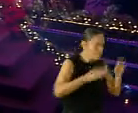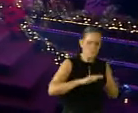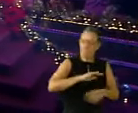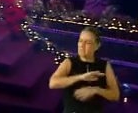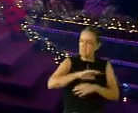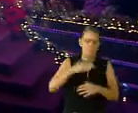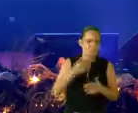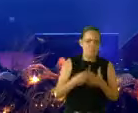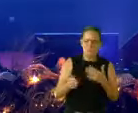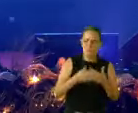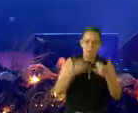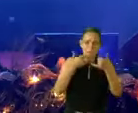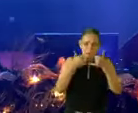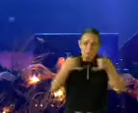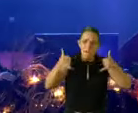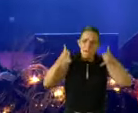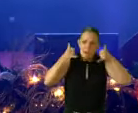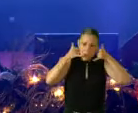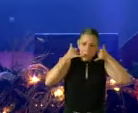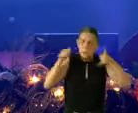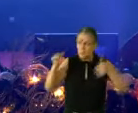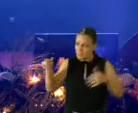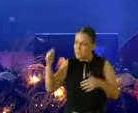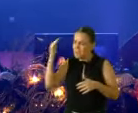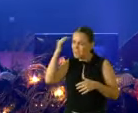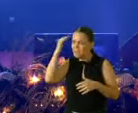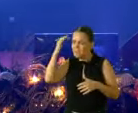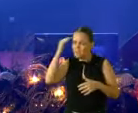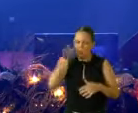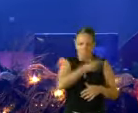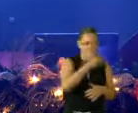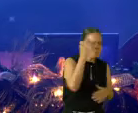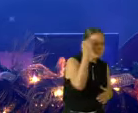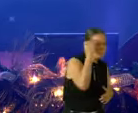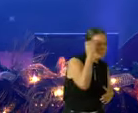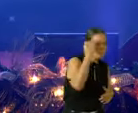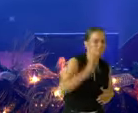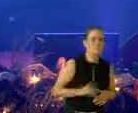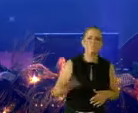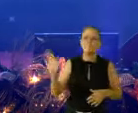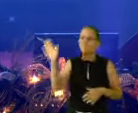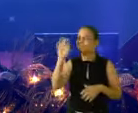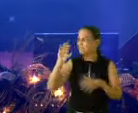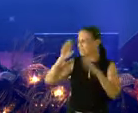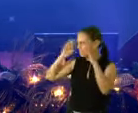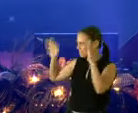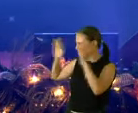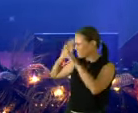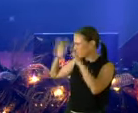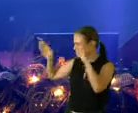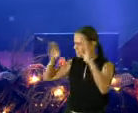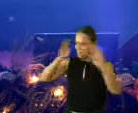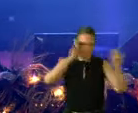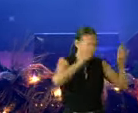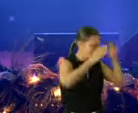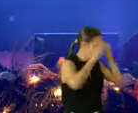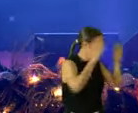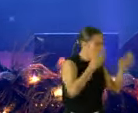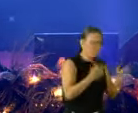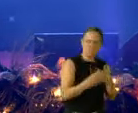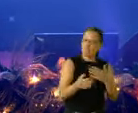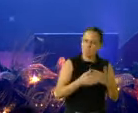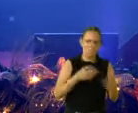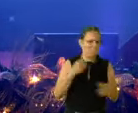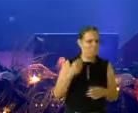bueno verte. Y si y haga así como su lema, mira, Miss Universe, a todo el mundo. No hay problema. Nos sentimos